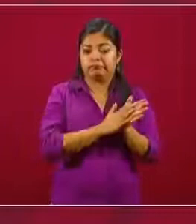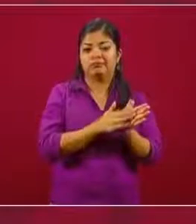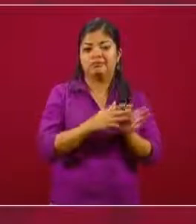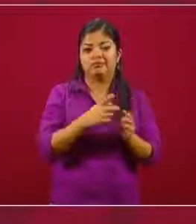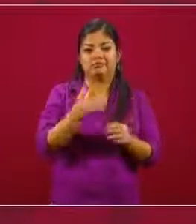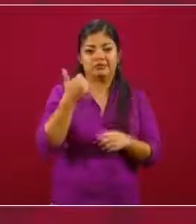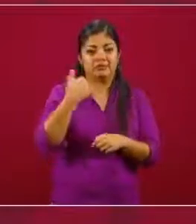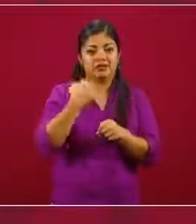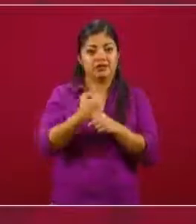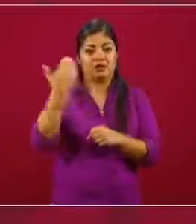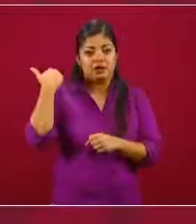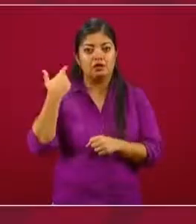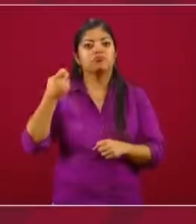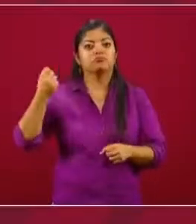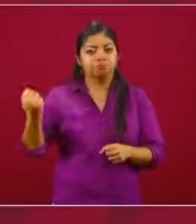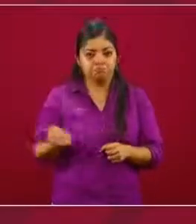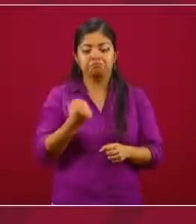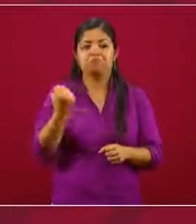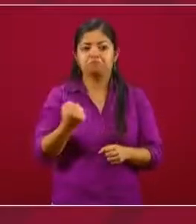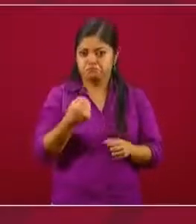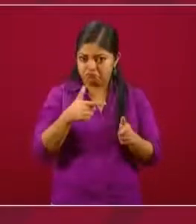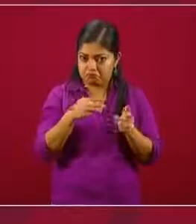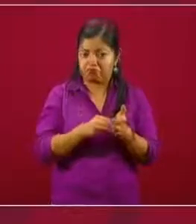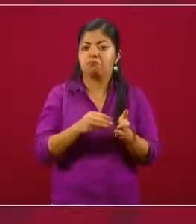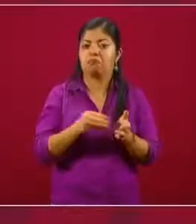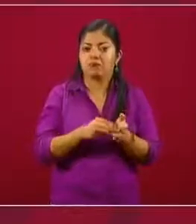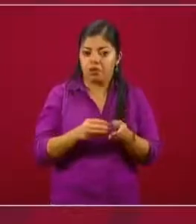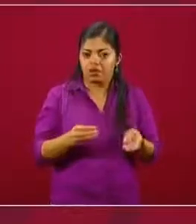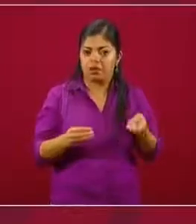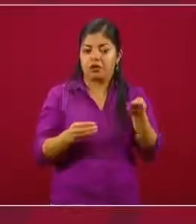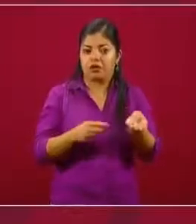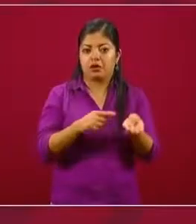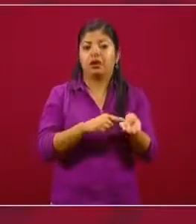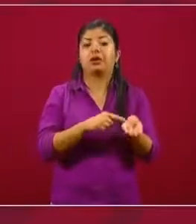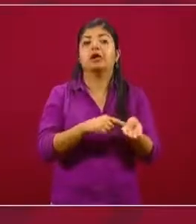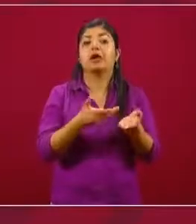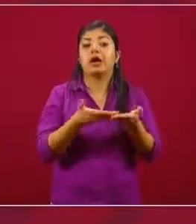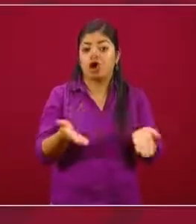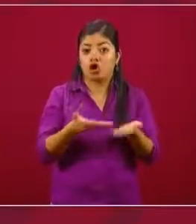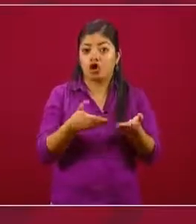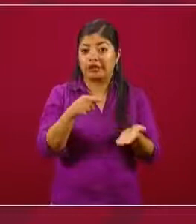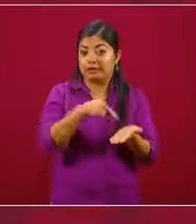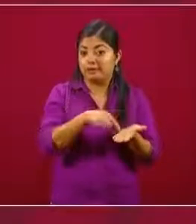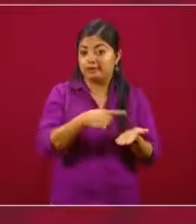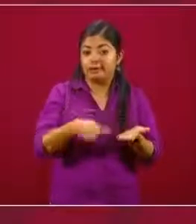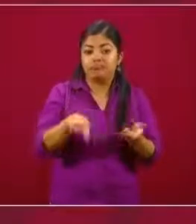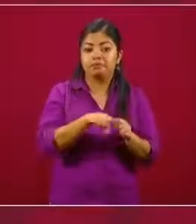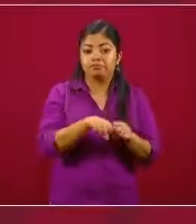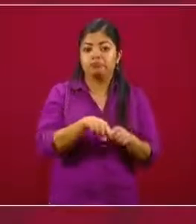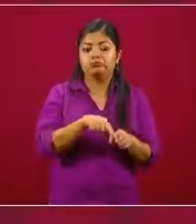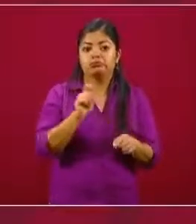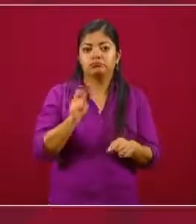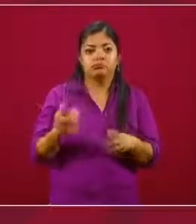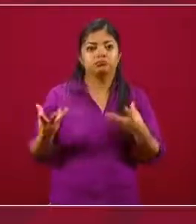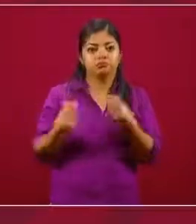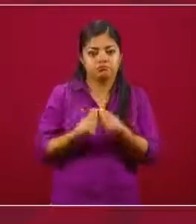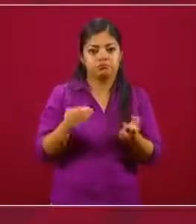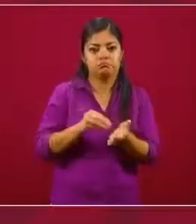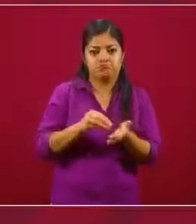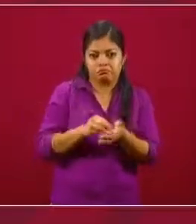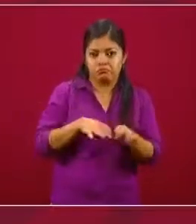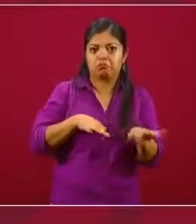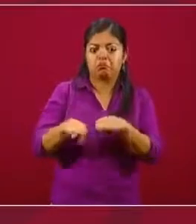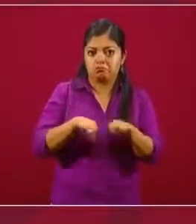pasado, y afortunadamente sigue trabajando en el Gobierno de México, y ahora ha sido también un colaborador muy importante en